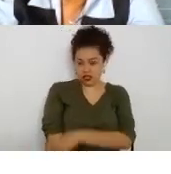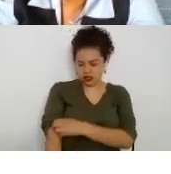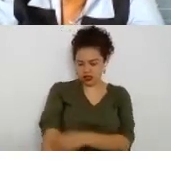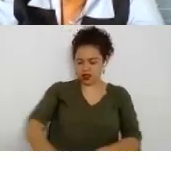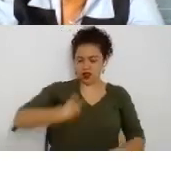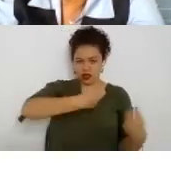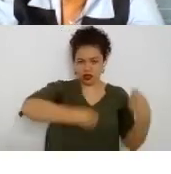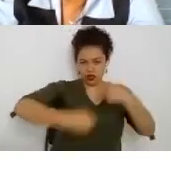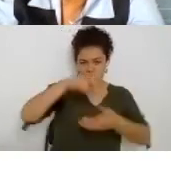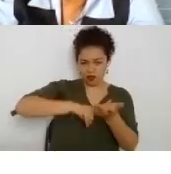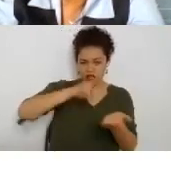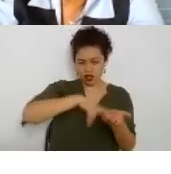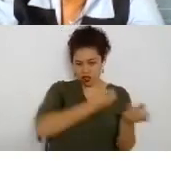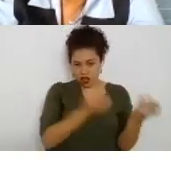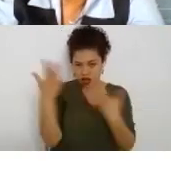coche particular?